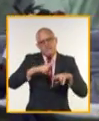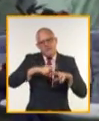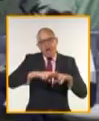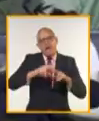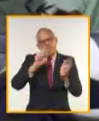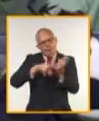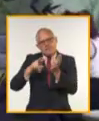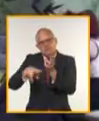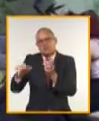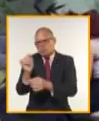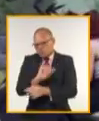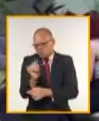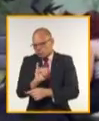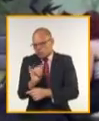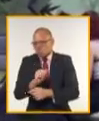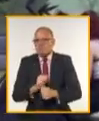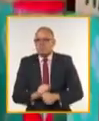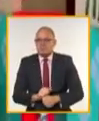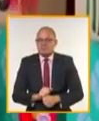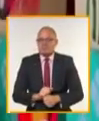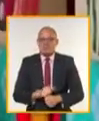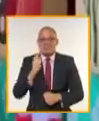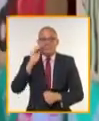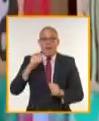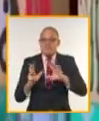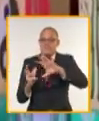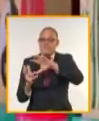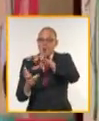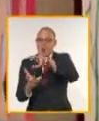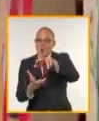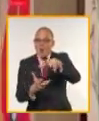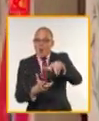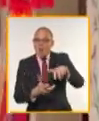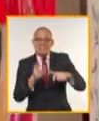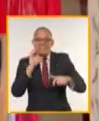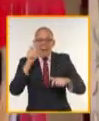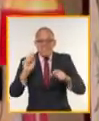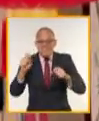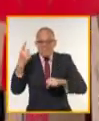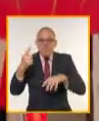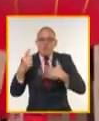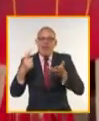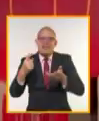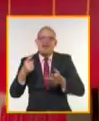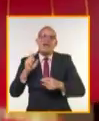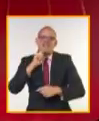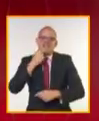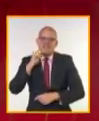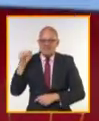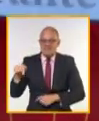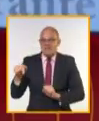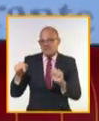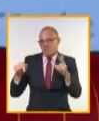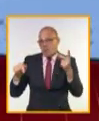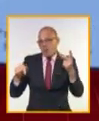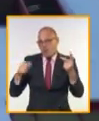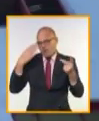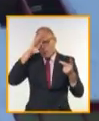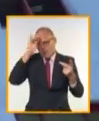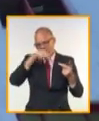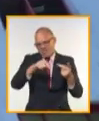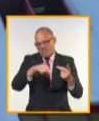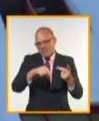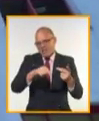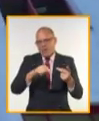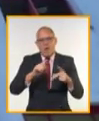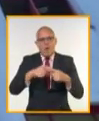a ser el segundo más importante del mundo, tras el de San Francisco en Estados Unidos, pero con una característica que lo hizo único: su